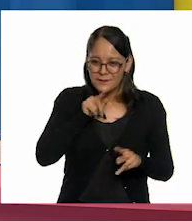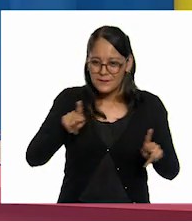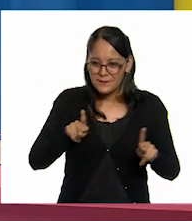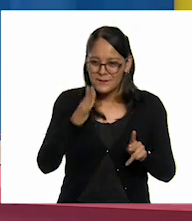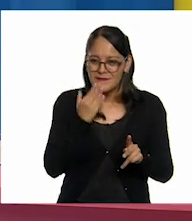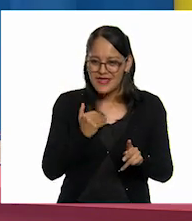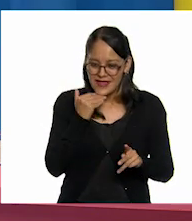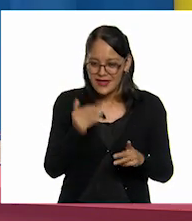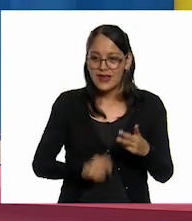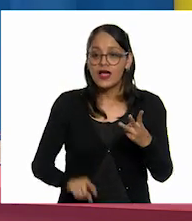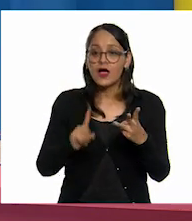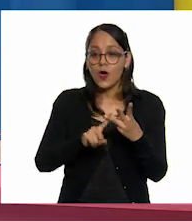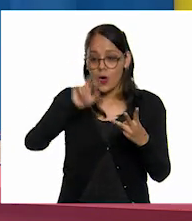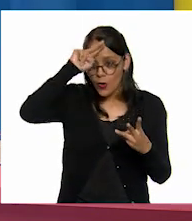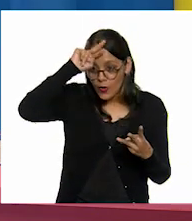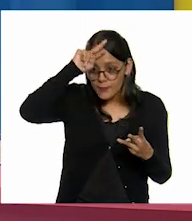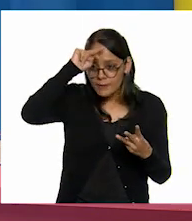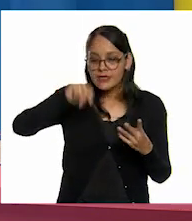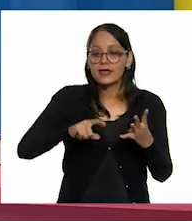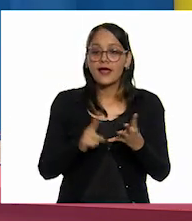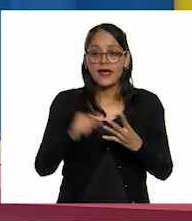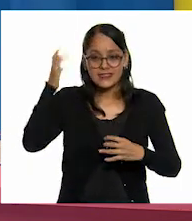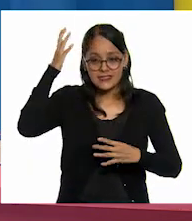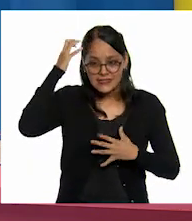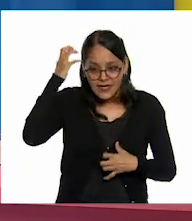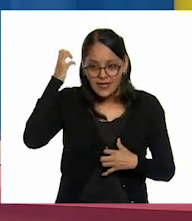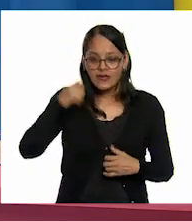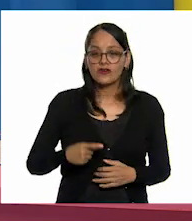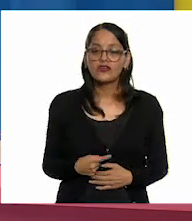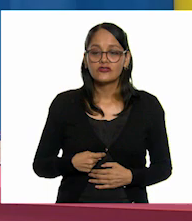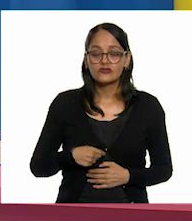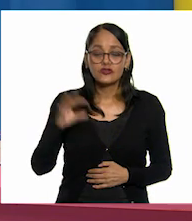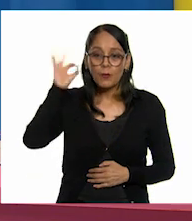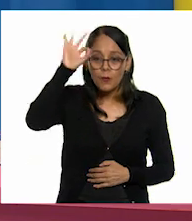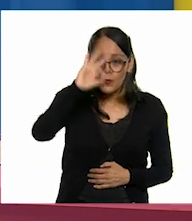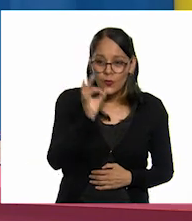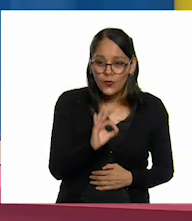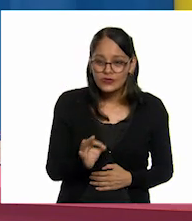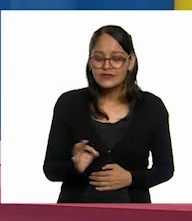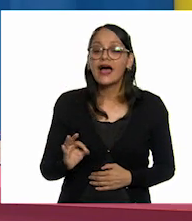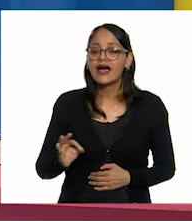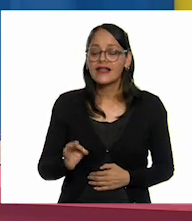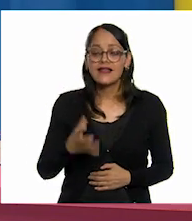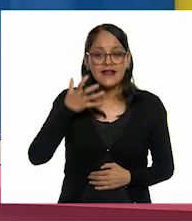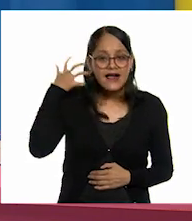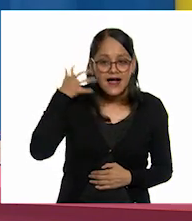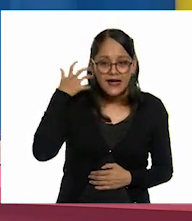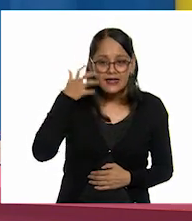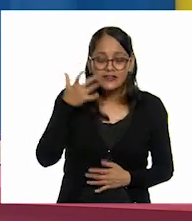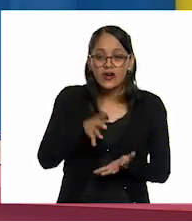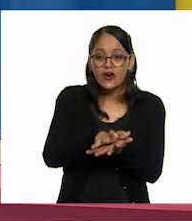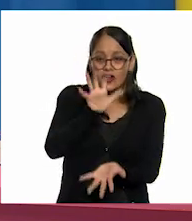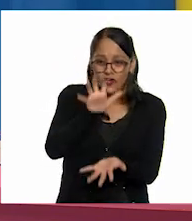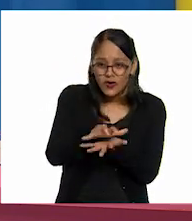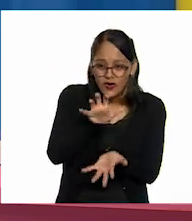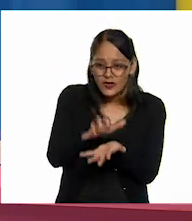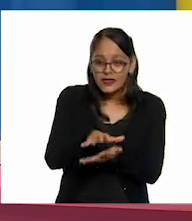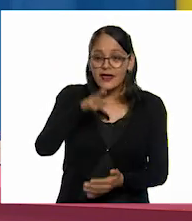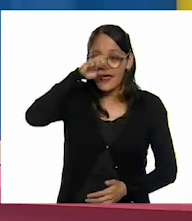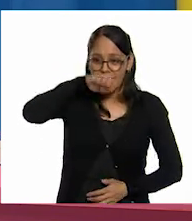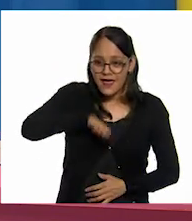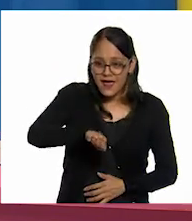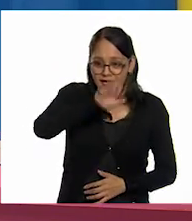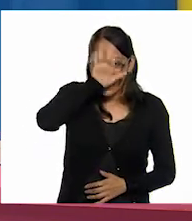los changos, las moscas, el gato, los cocodrilos, el elefante, el oso